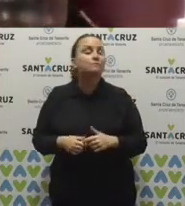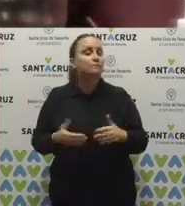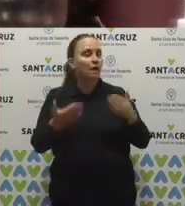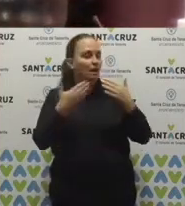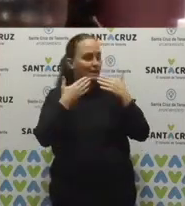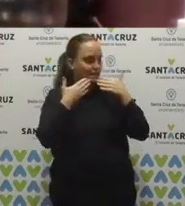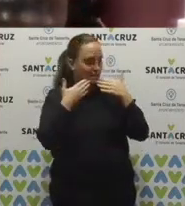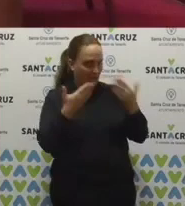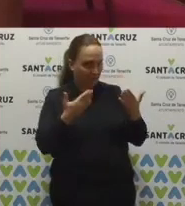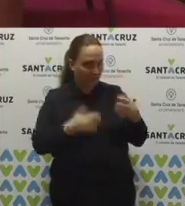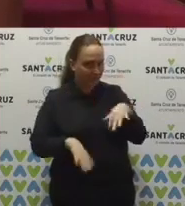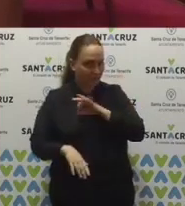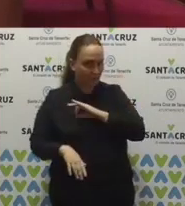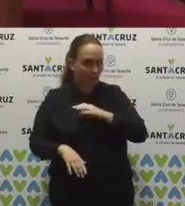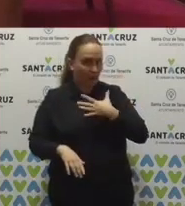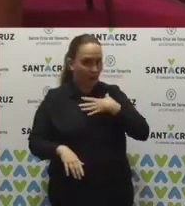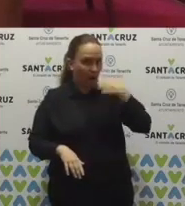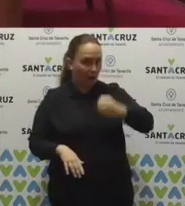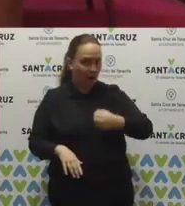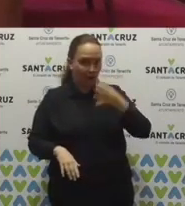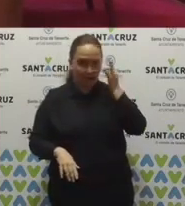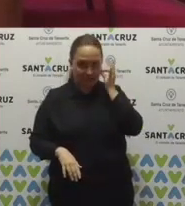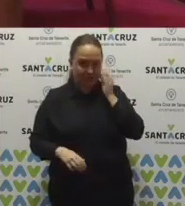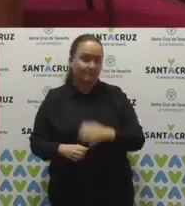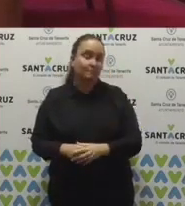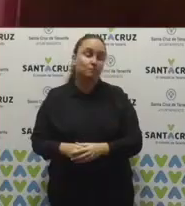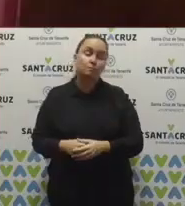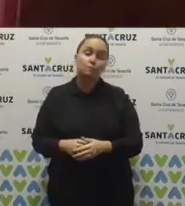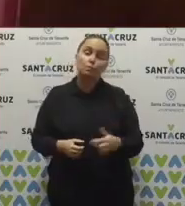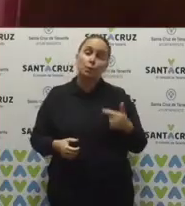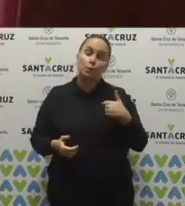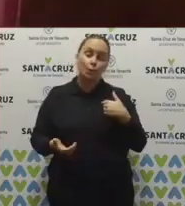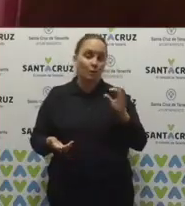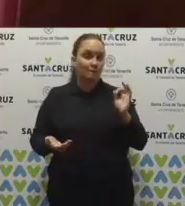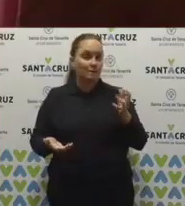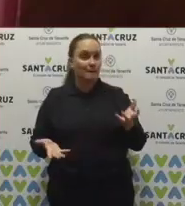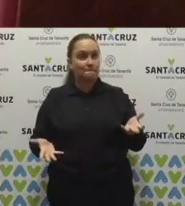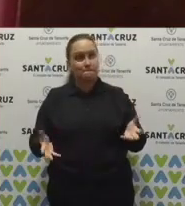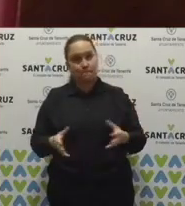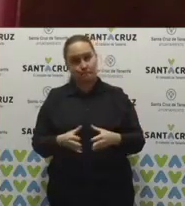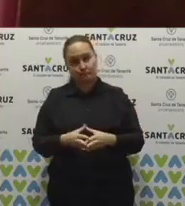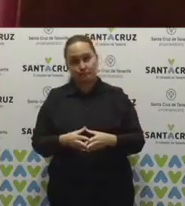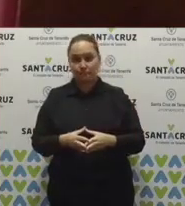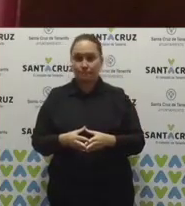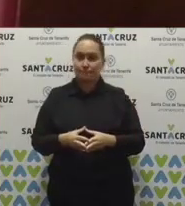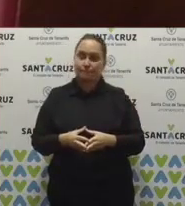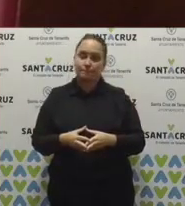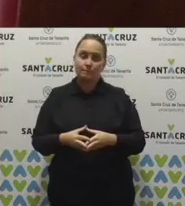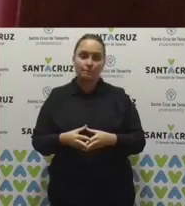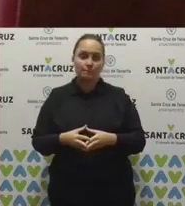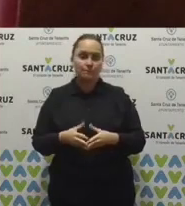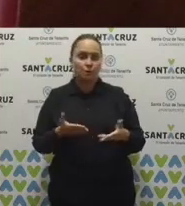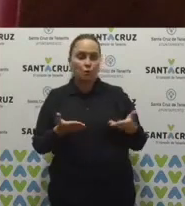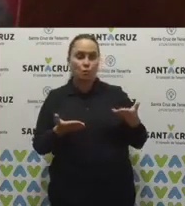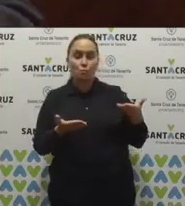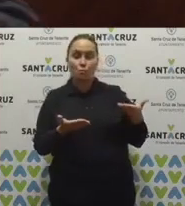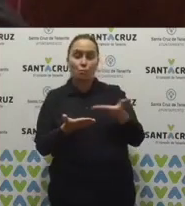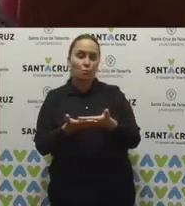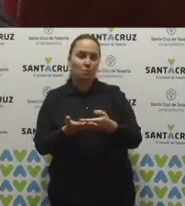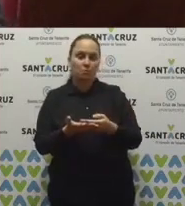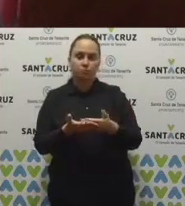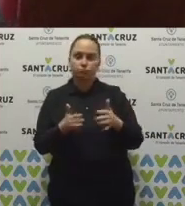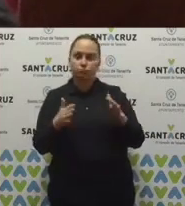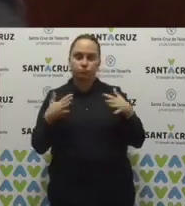señor alcaldesa yo la verdad es que estamos mucho mejor muy muy muy de sorpresa porque no